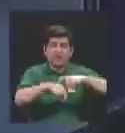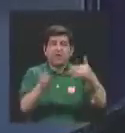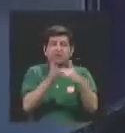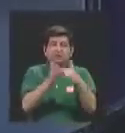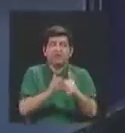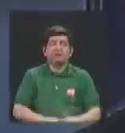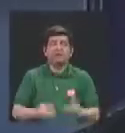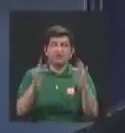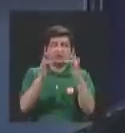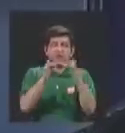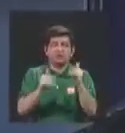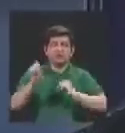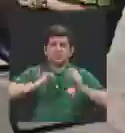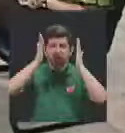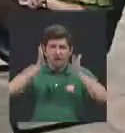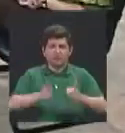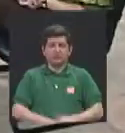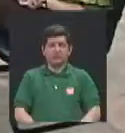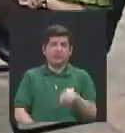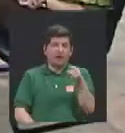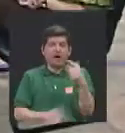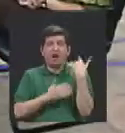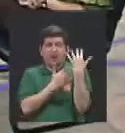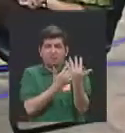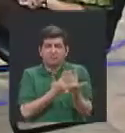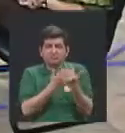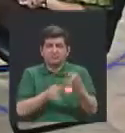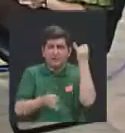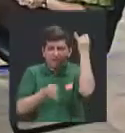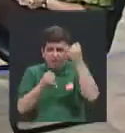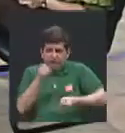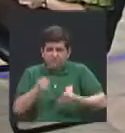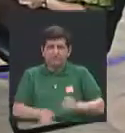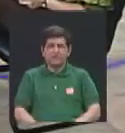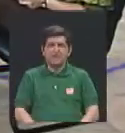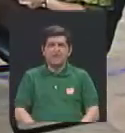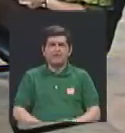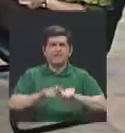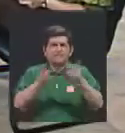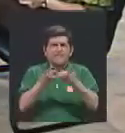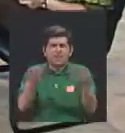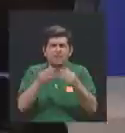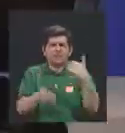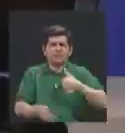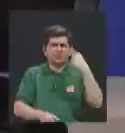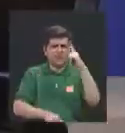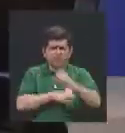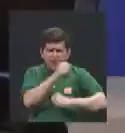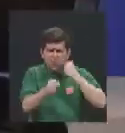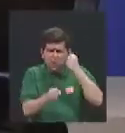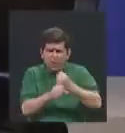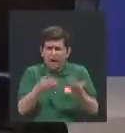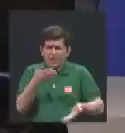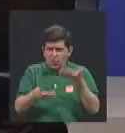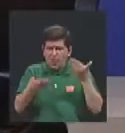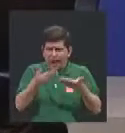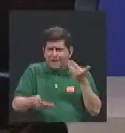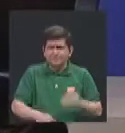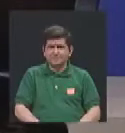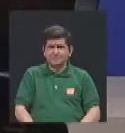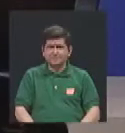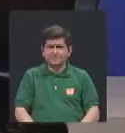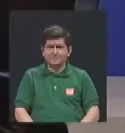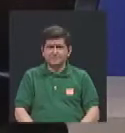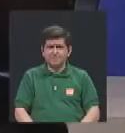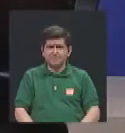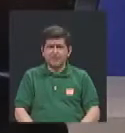volví a contactar a los actores, como decía Rocío, estuvo esperando, pero al final... pero la producción tuvo un año prácticamente, unos cuantos meses entonces.